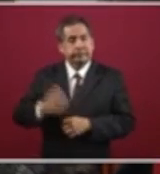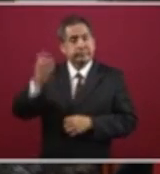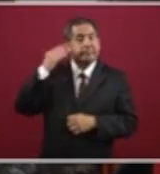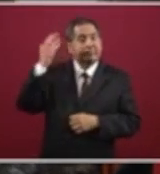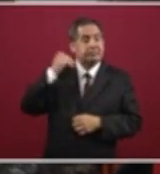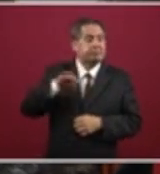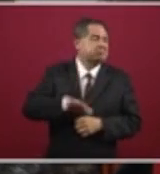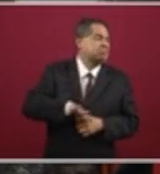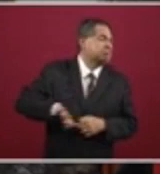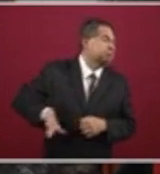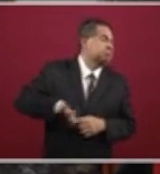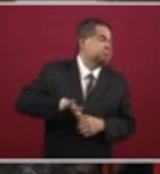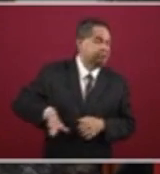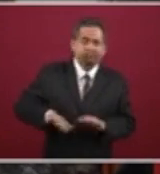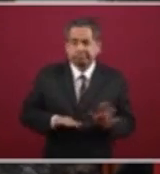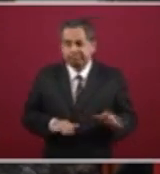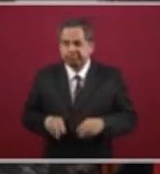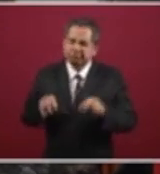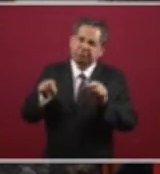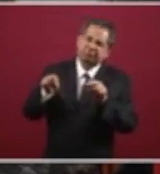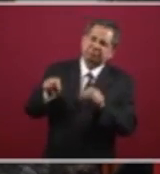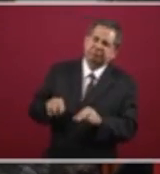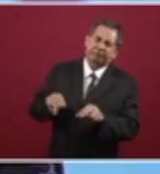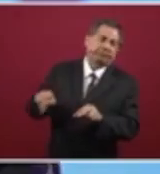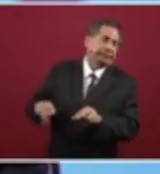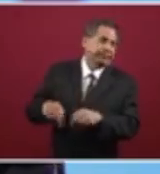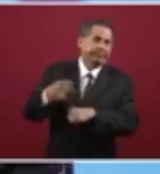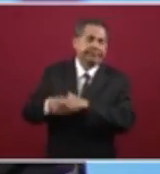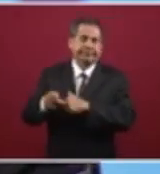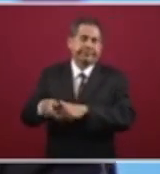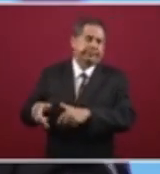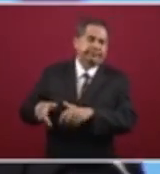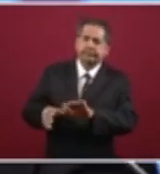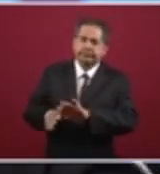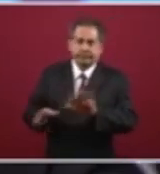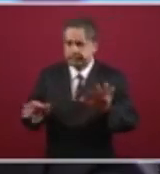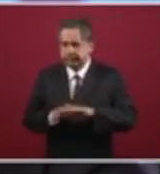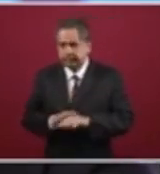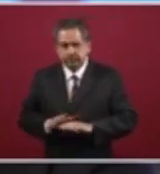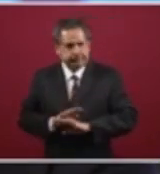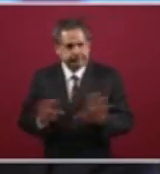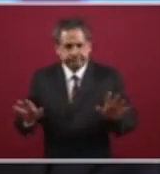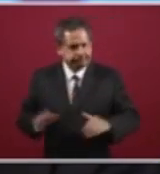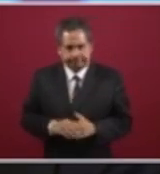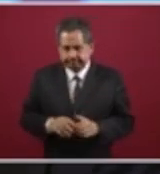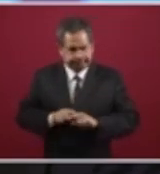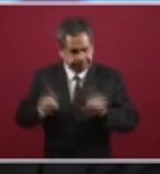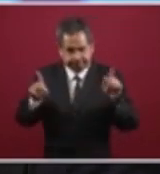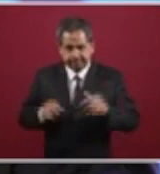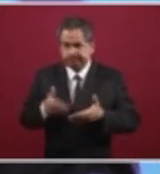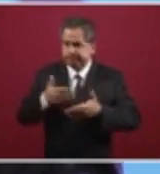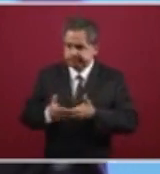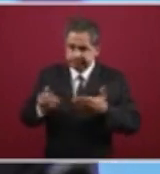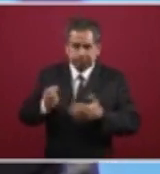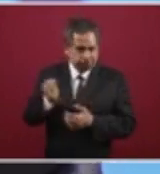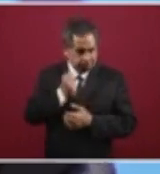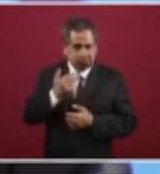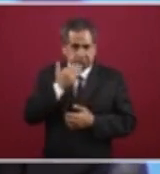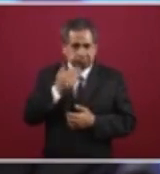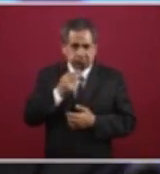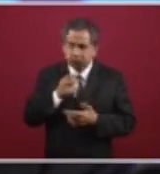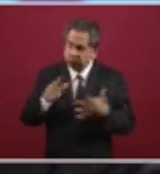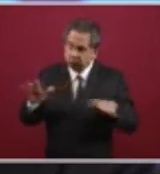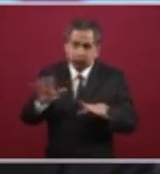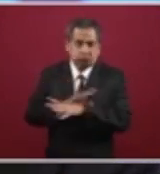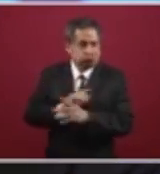se nos hacía invisibles y se nos miraba como agentes de riesgo, pues ya no están presentes. Afortunadamente, hay un